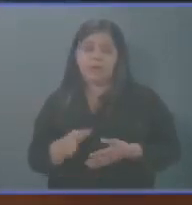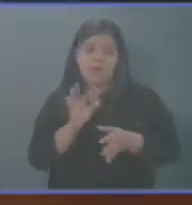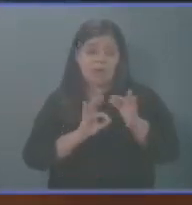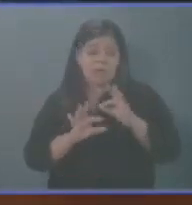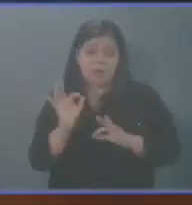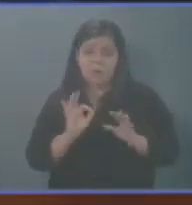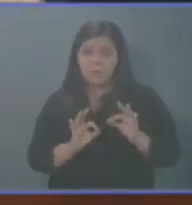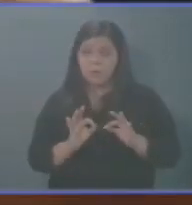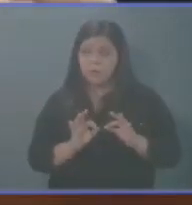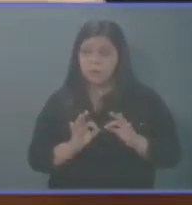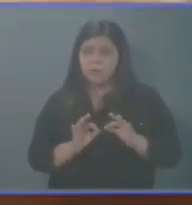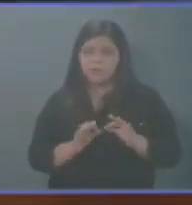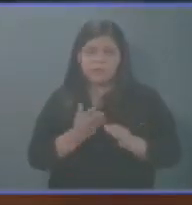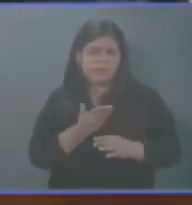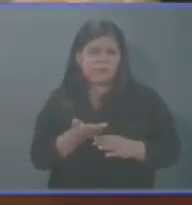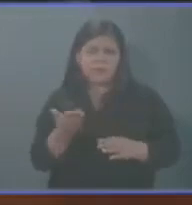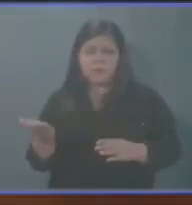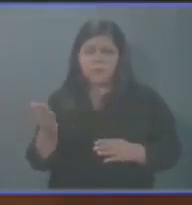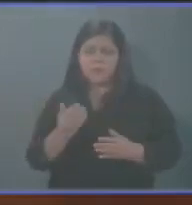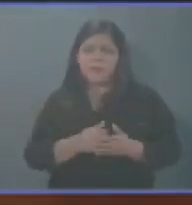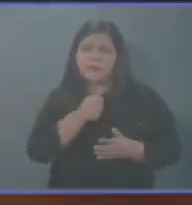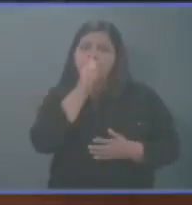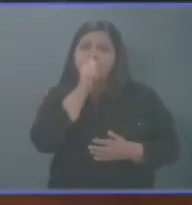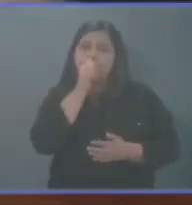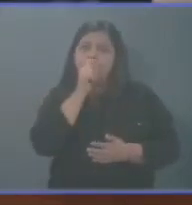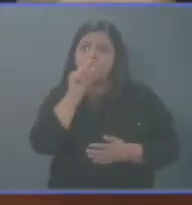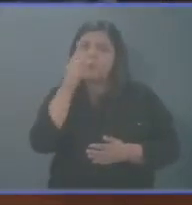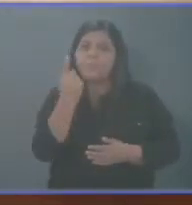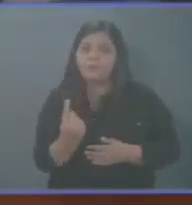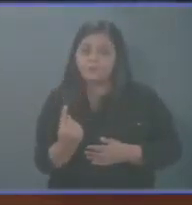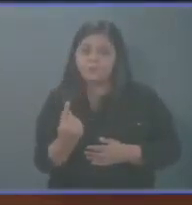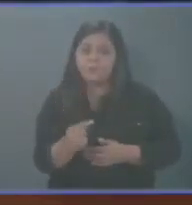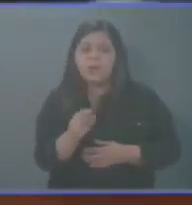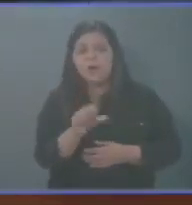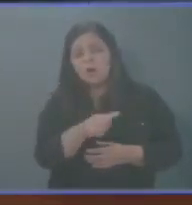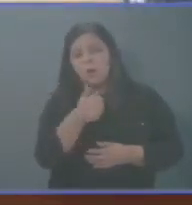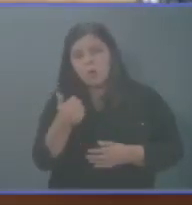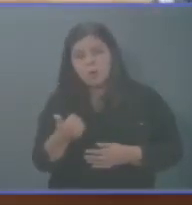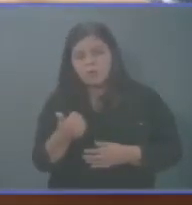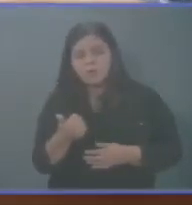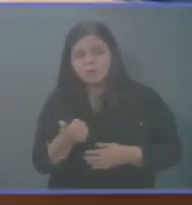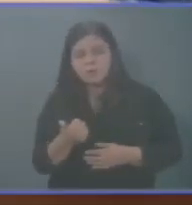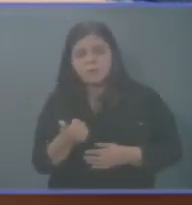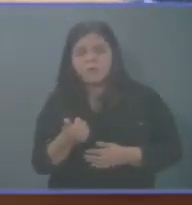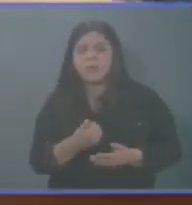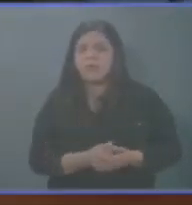Algunos eran hasta de cosas íntimas de una persona, otras eran de reuniones,